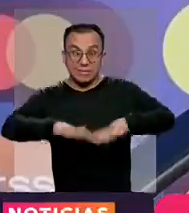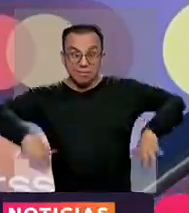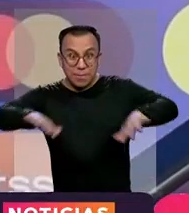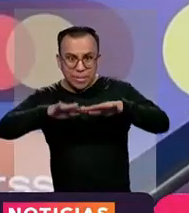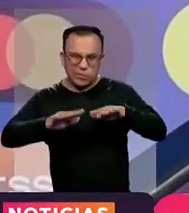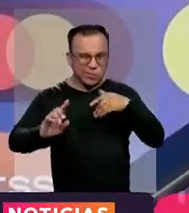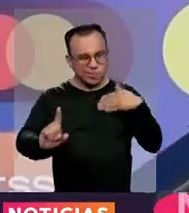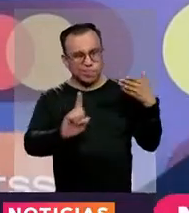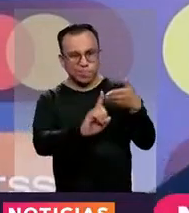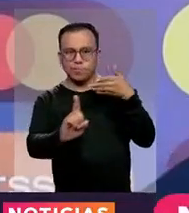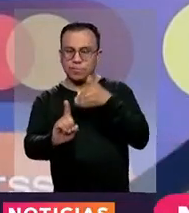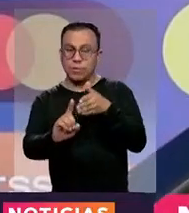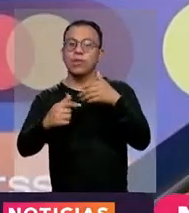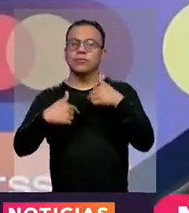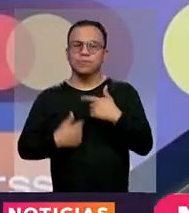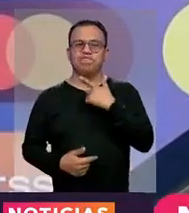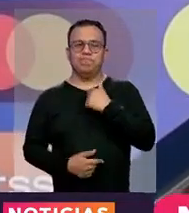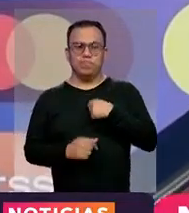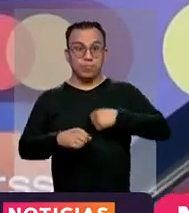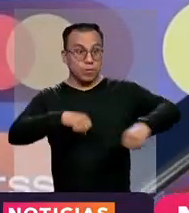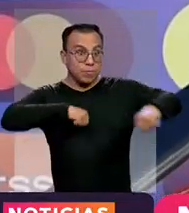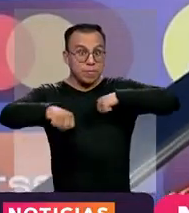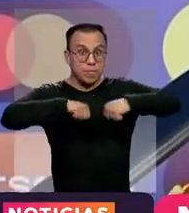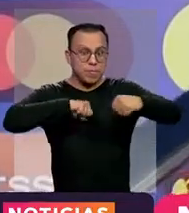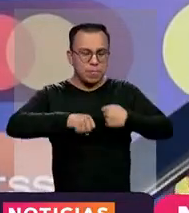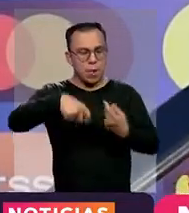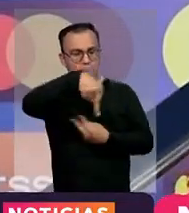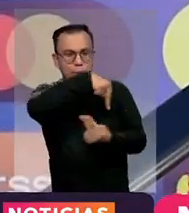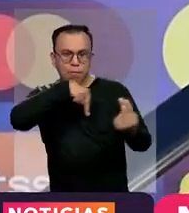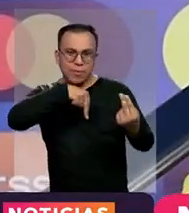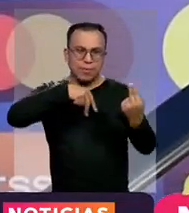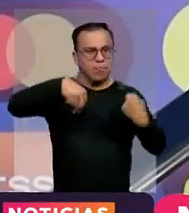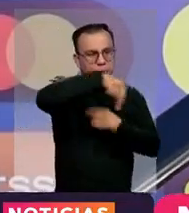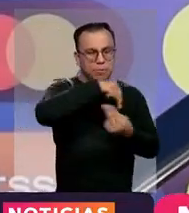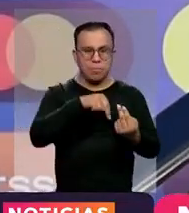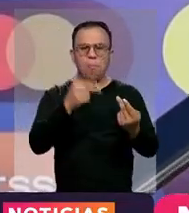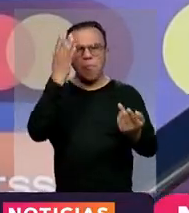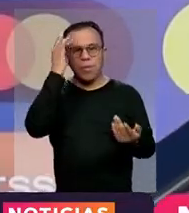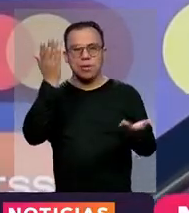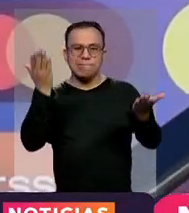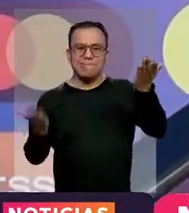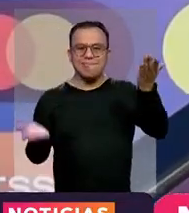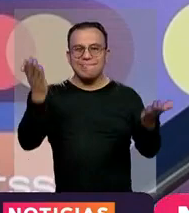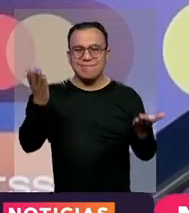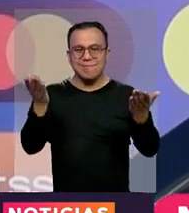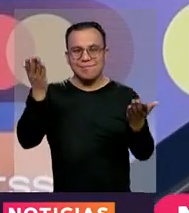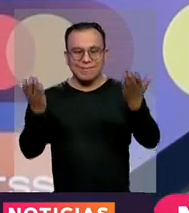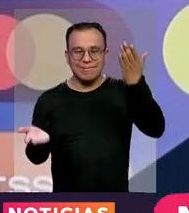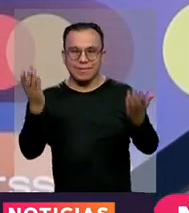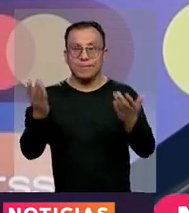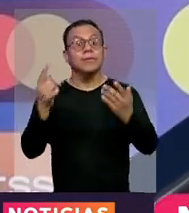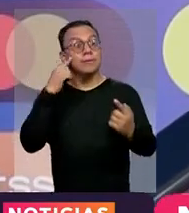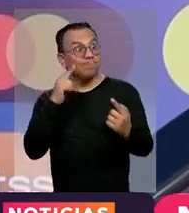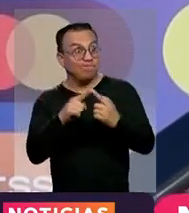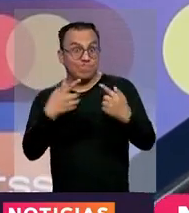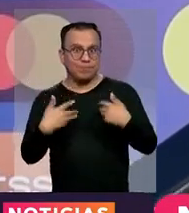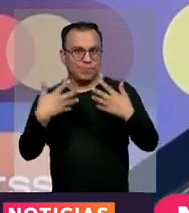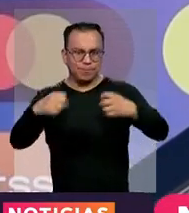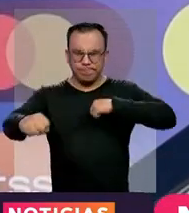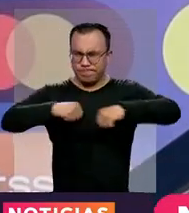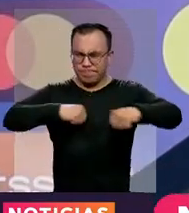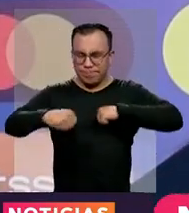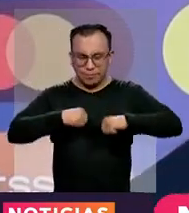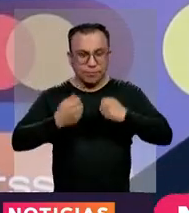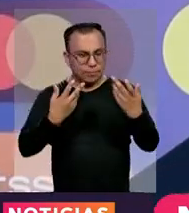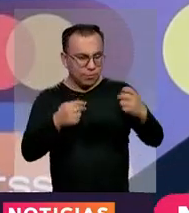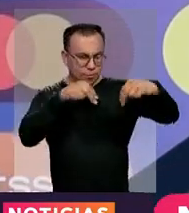Yo soy fan de las rotaciones dentro del terreno de juego, porque eso desequilibra y lo que se busca es con la movilidad crear los